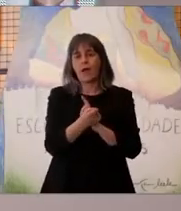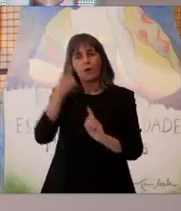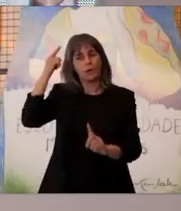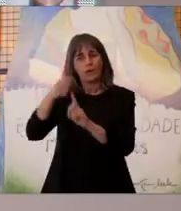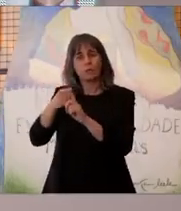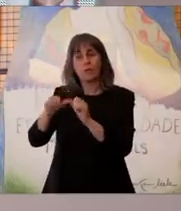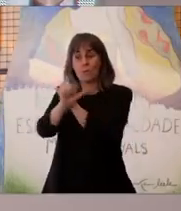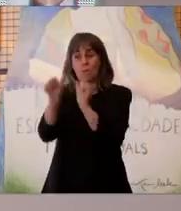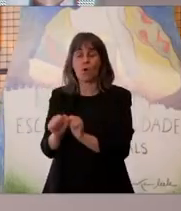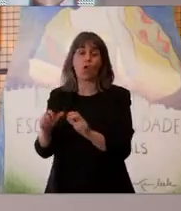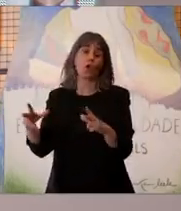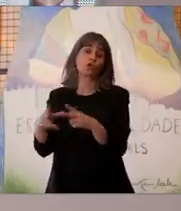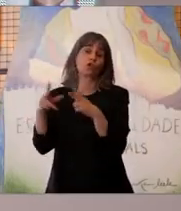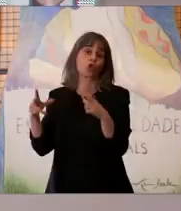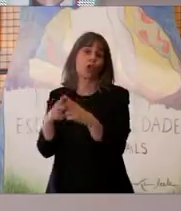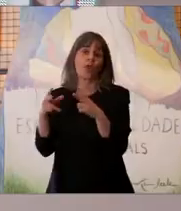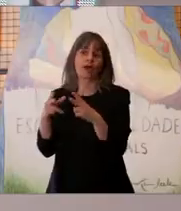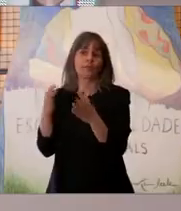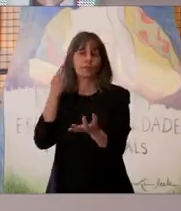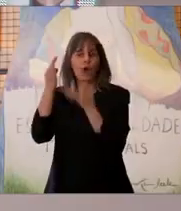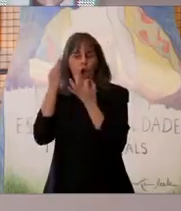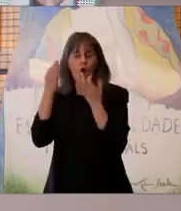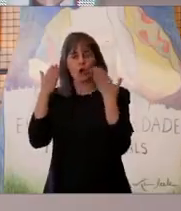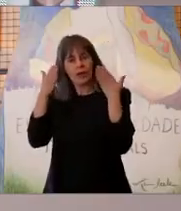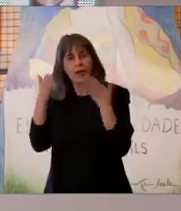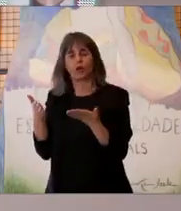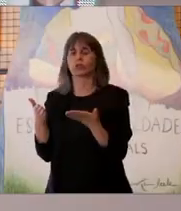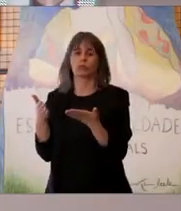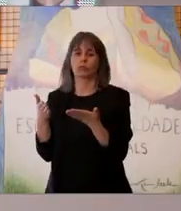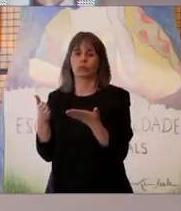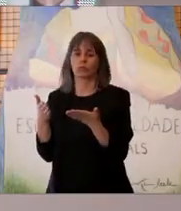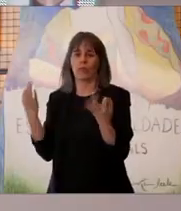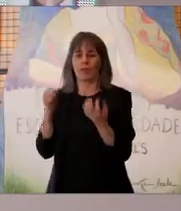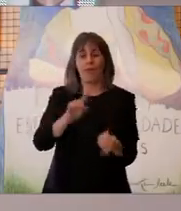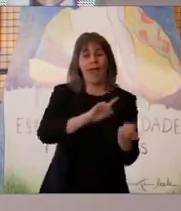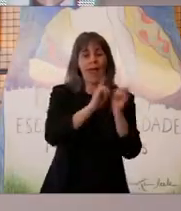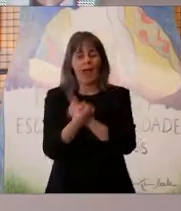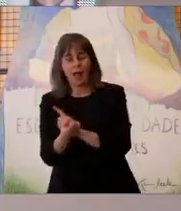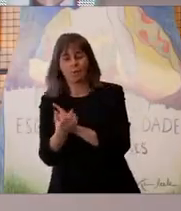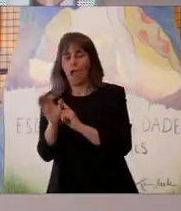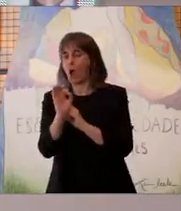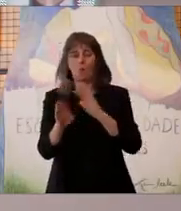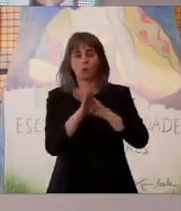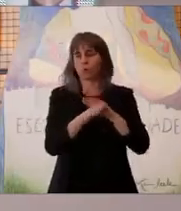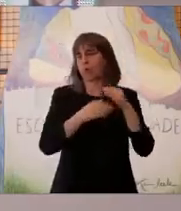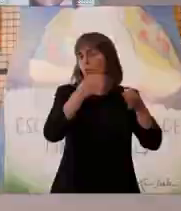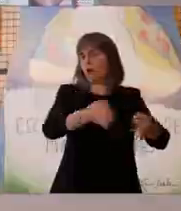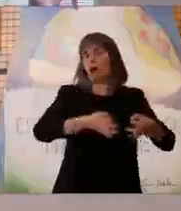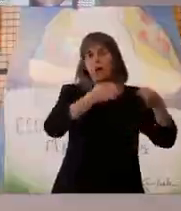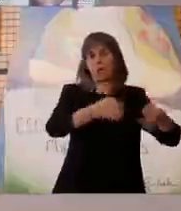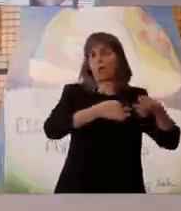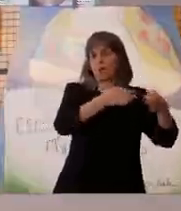Perdón concreto cambiarla o perpetuarlo permite la política